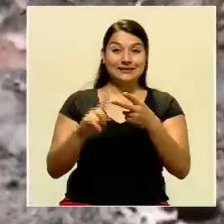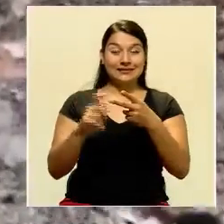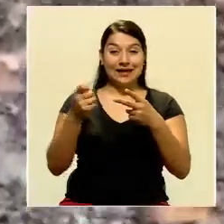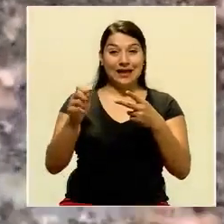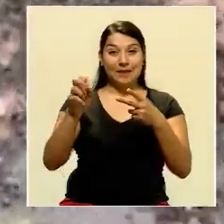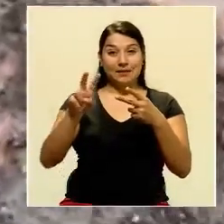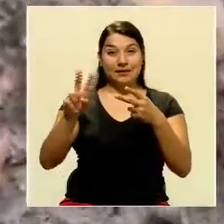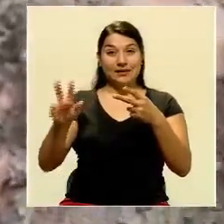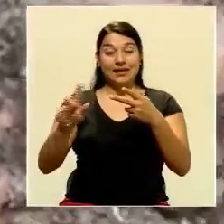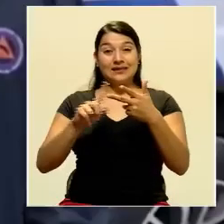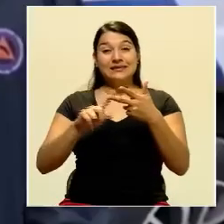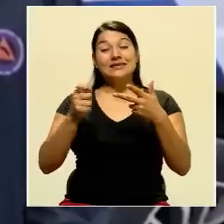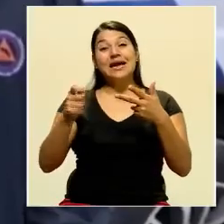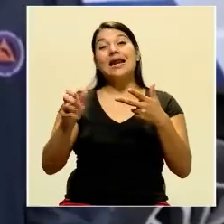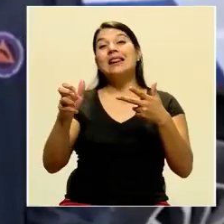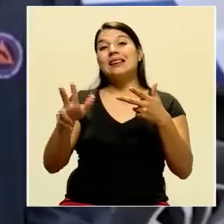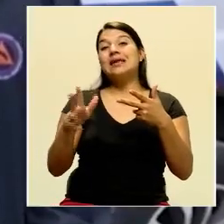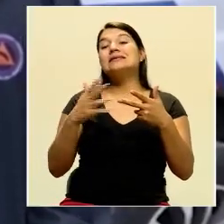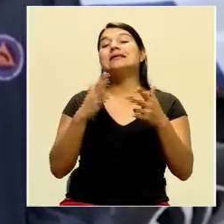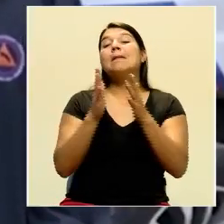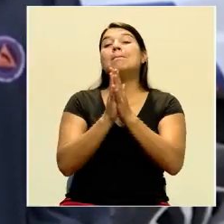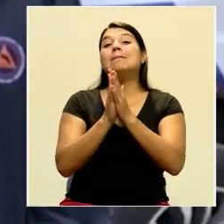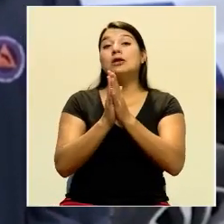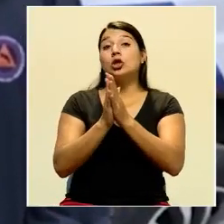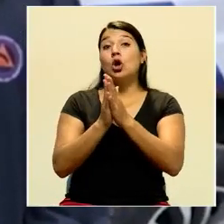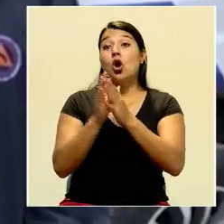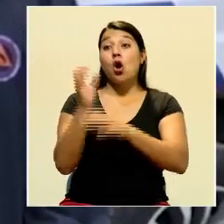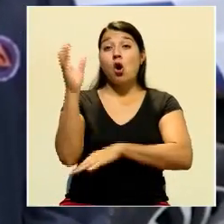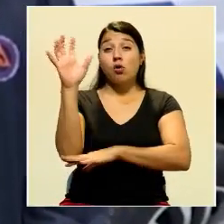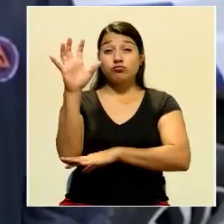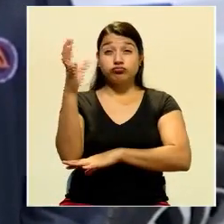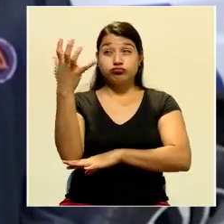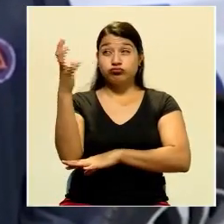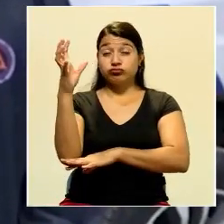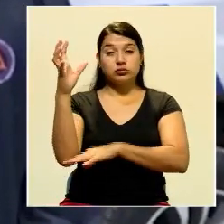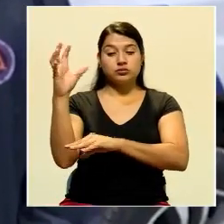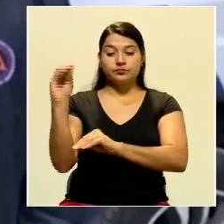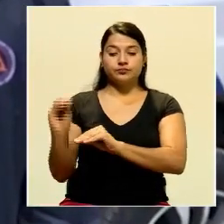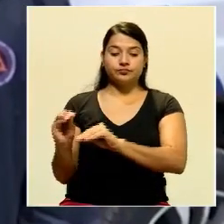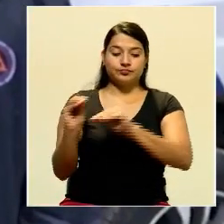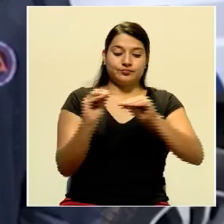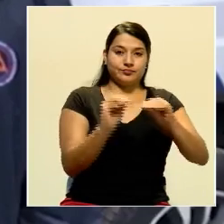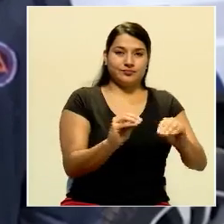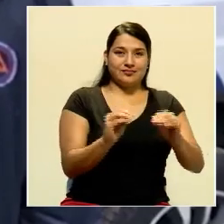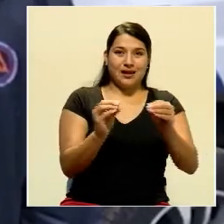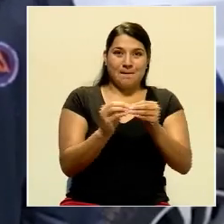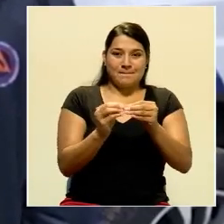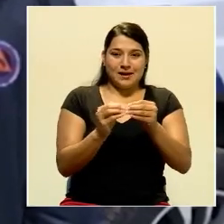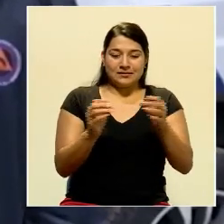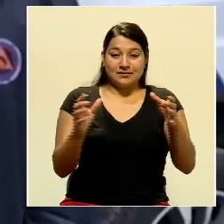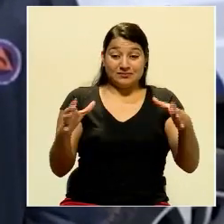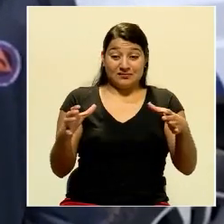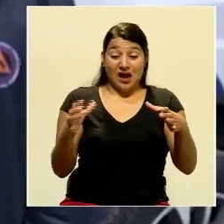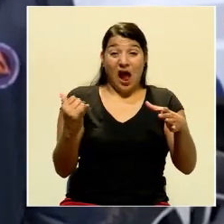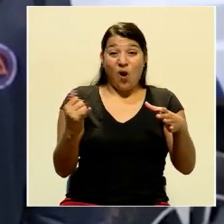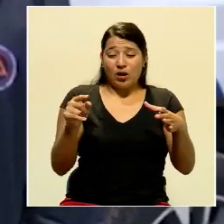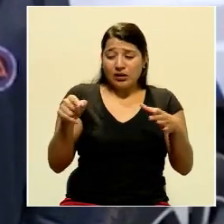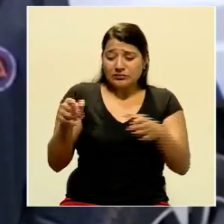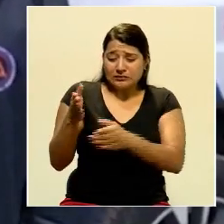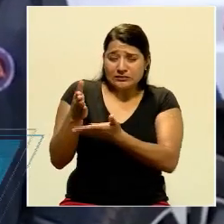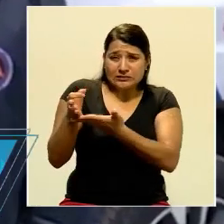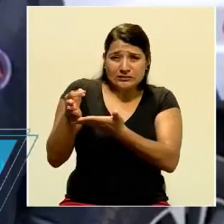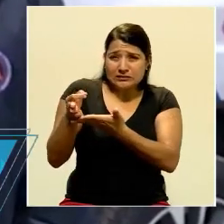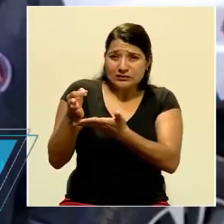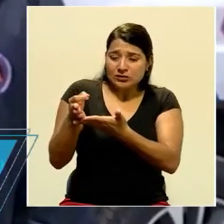de CINAR. Tiene una continuidad a unos 60 metros aproximadamente de la línea de desprendimiento, la cual